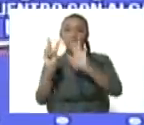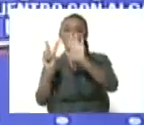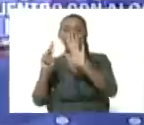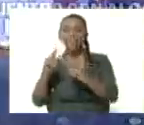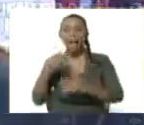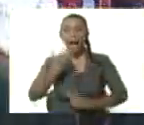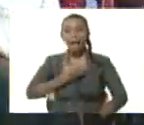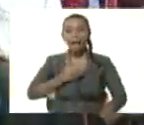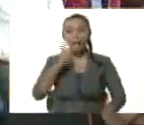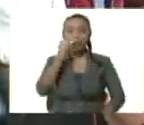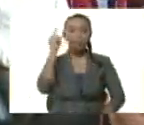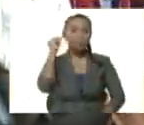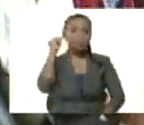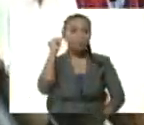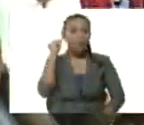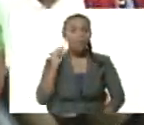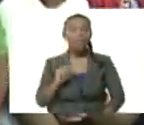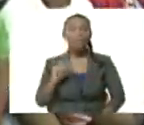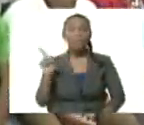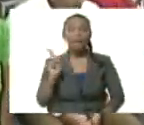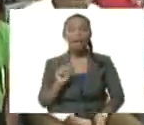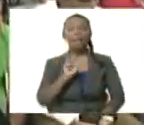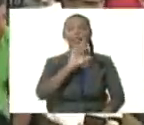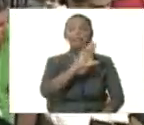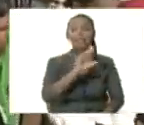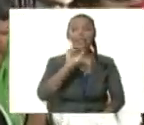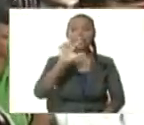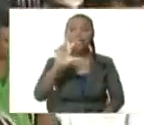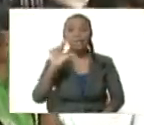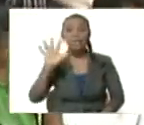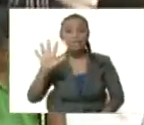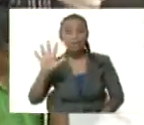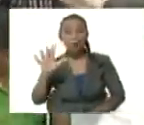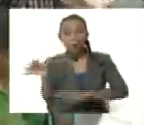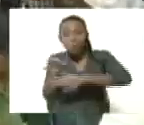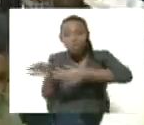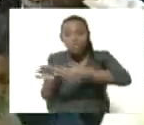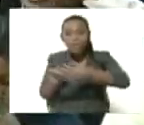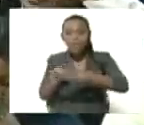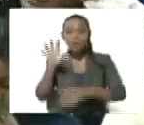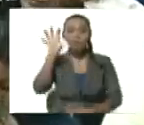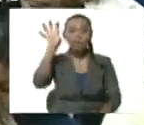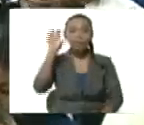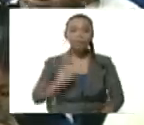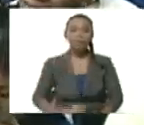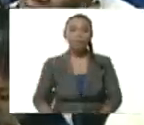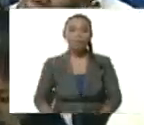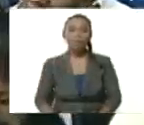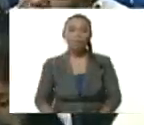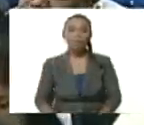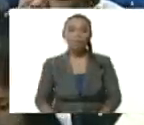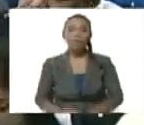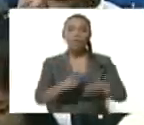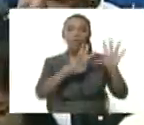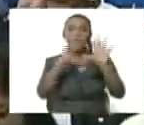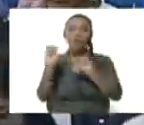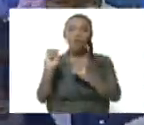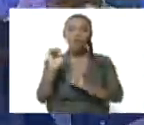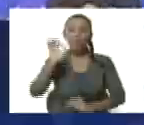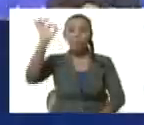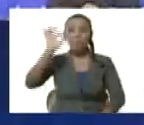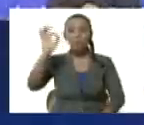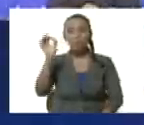y alcaldesas de las 335 municipios del país, 90% más o